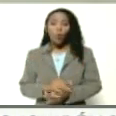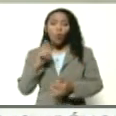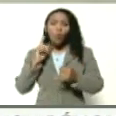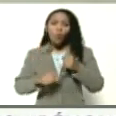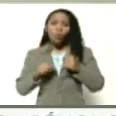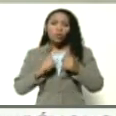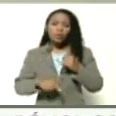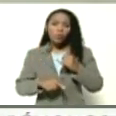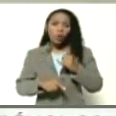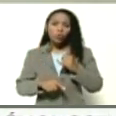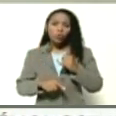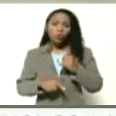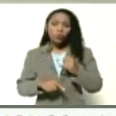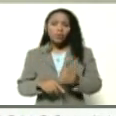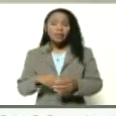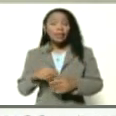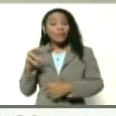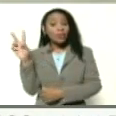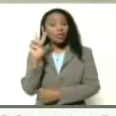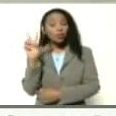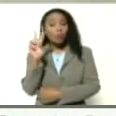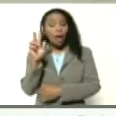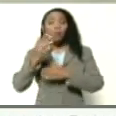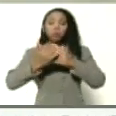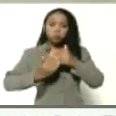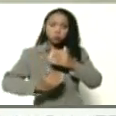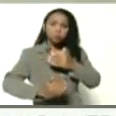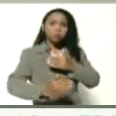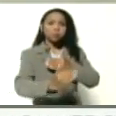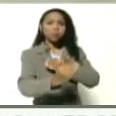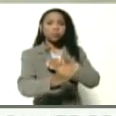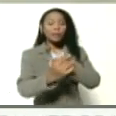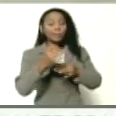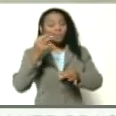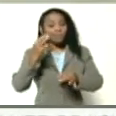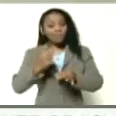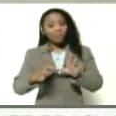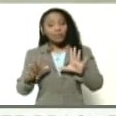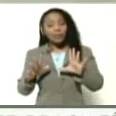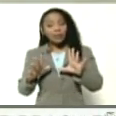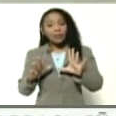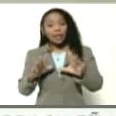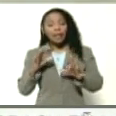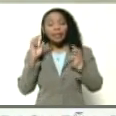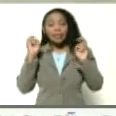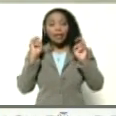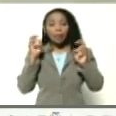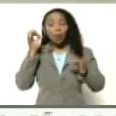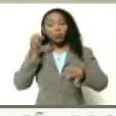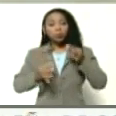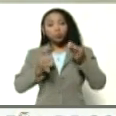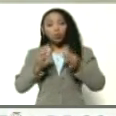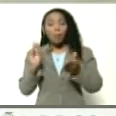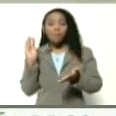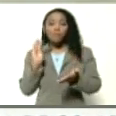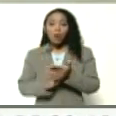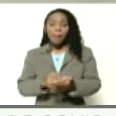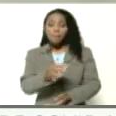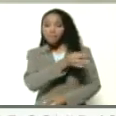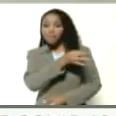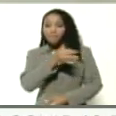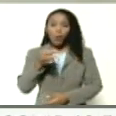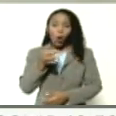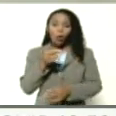últimos lustros, Venezuela ha avanzado notablemente en la acción jurídica y en la aplicación efectiva